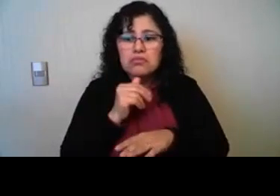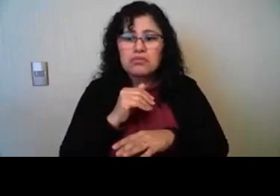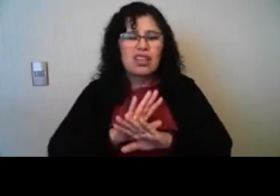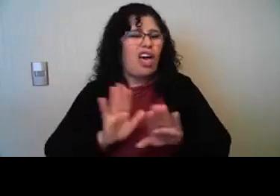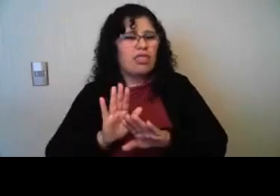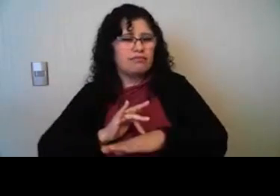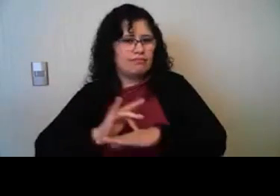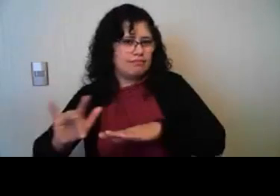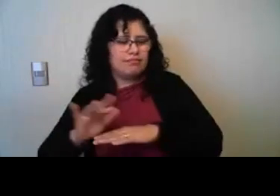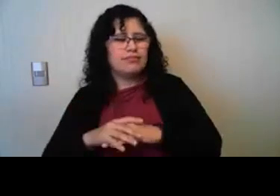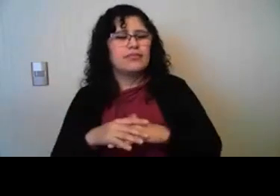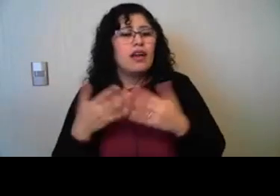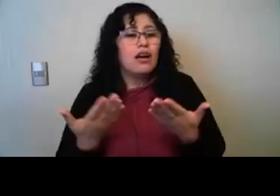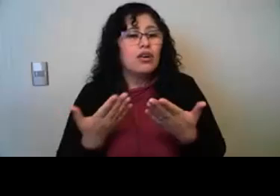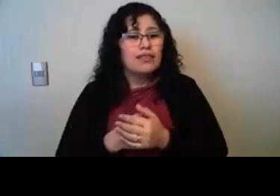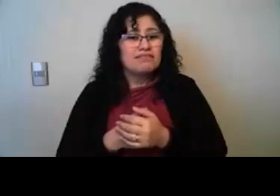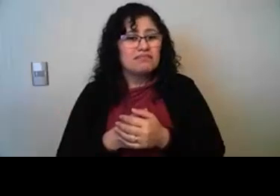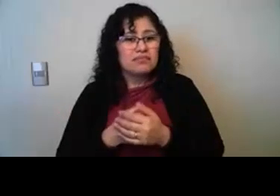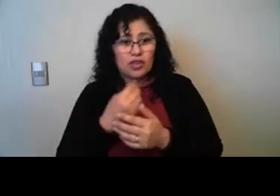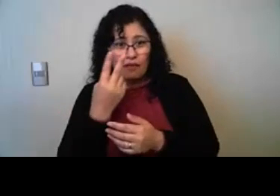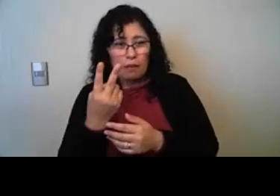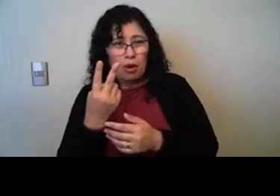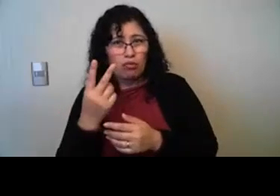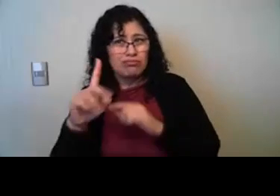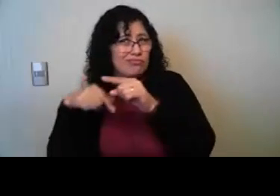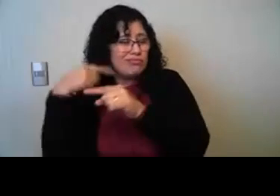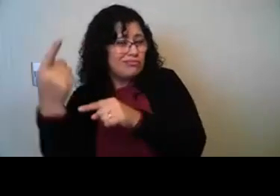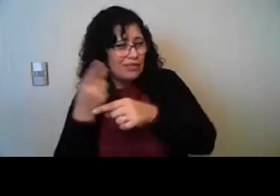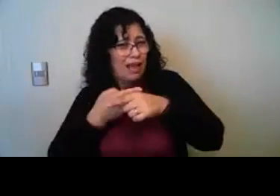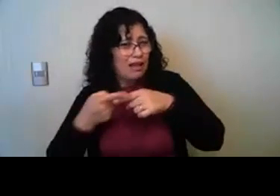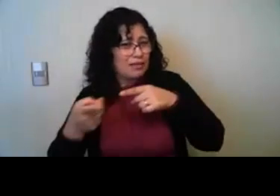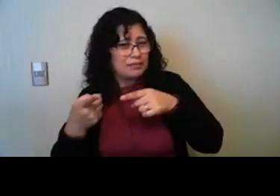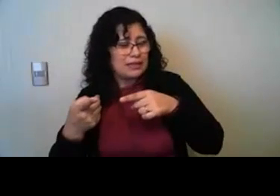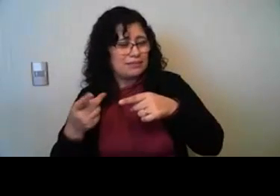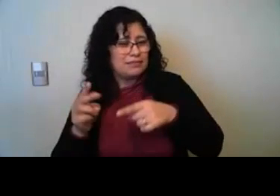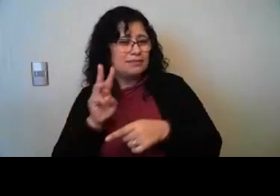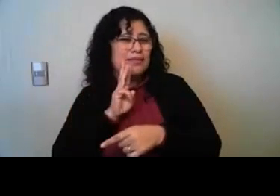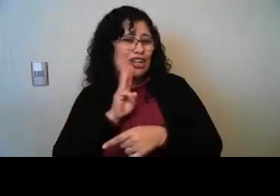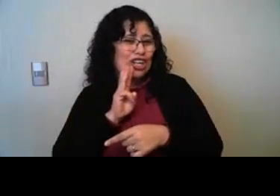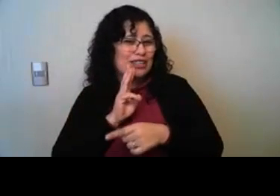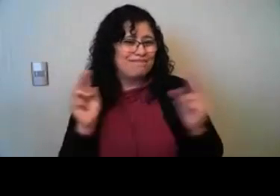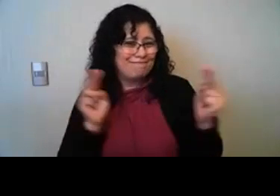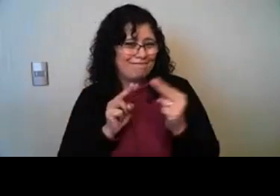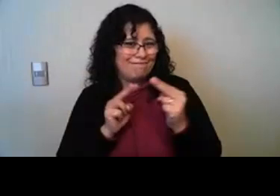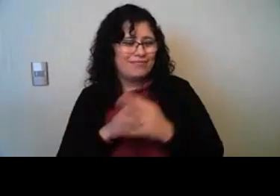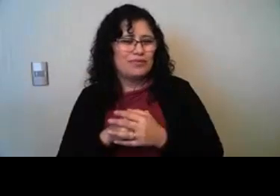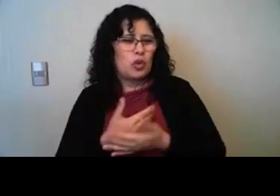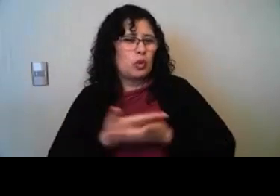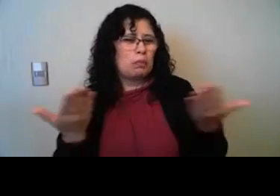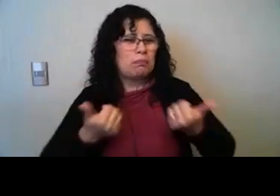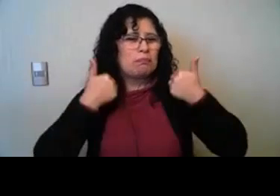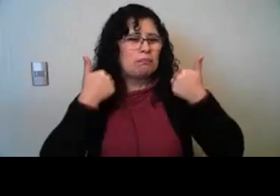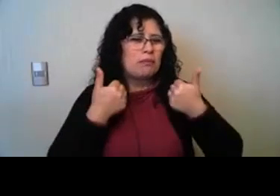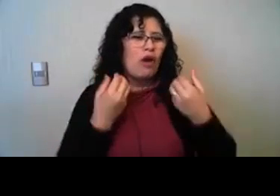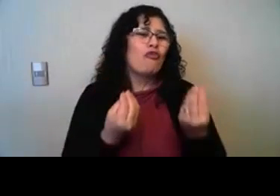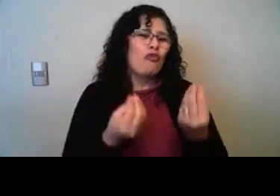Nos estaríamos viendo entonces hasta la próxima semana. Que tengan un buen día y un buen